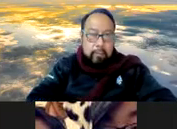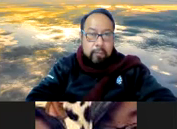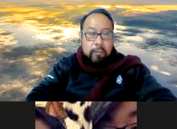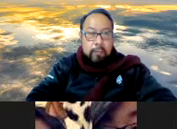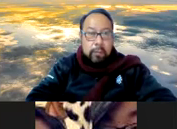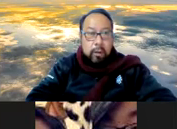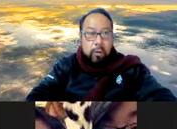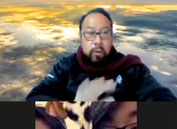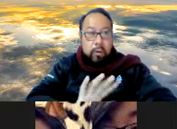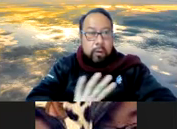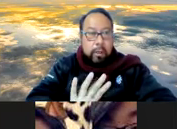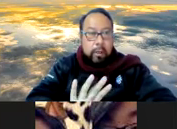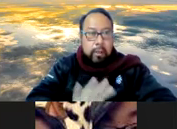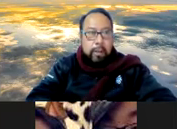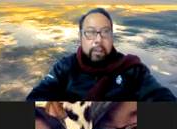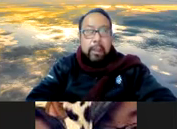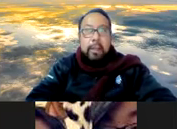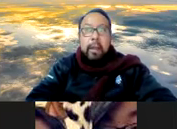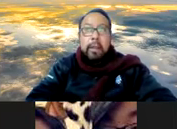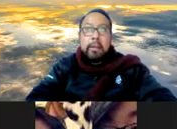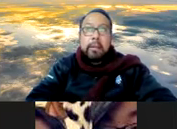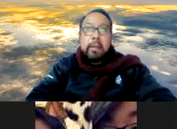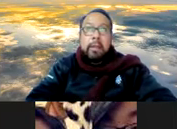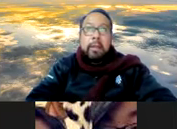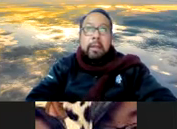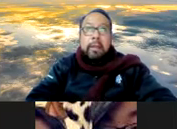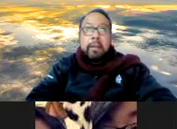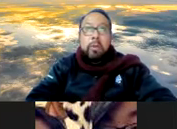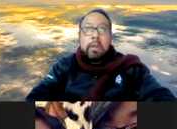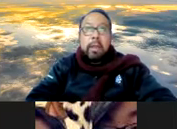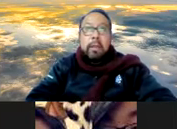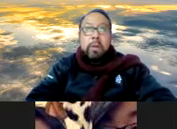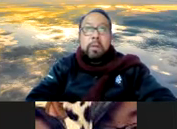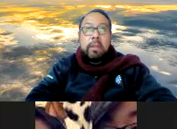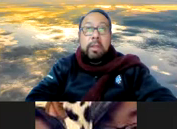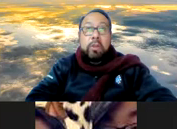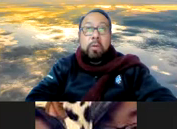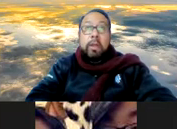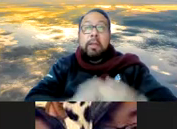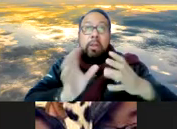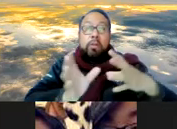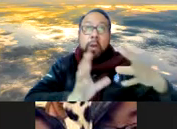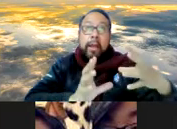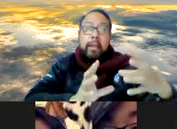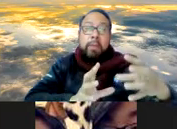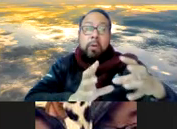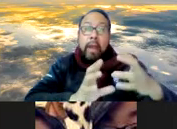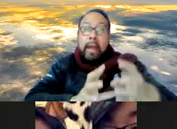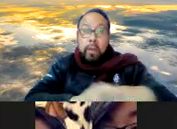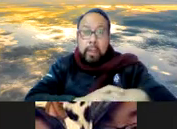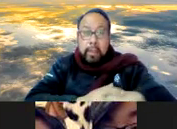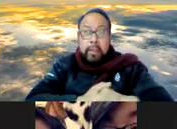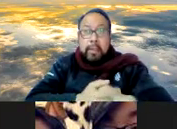teorías. Incluso no necesariamente hay escritos académicos, escritos por